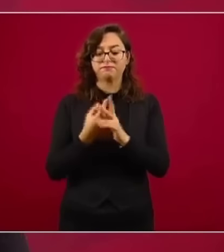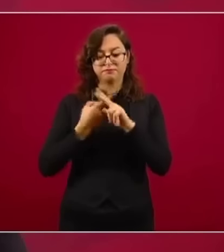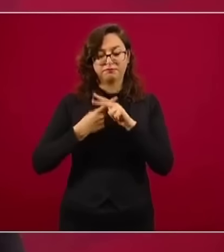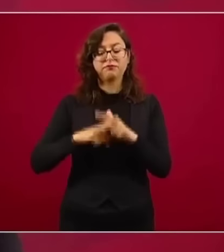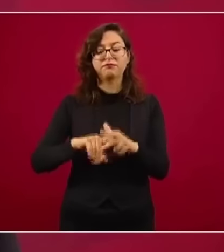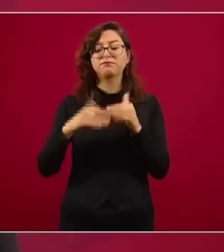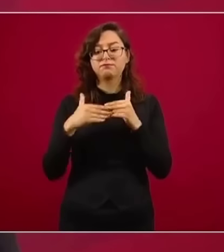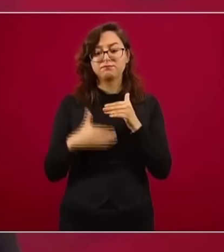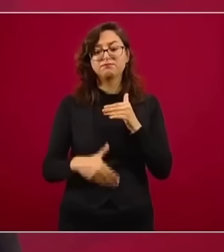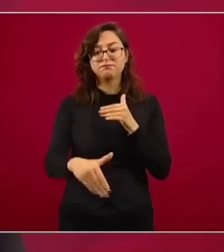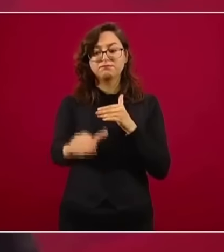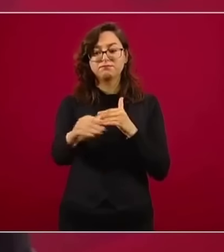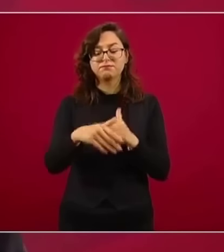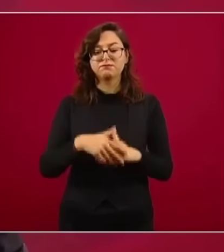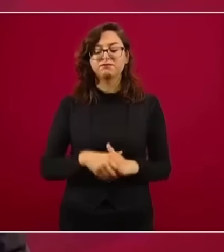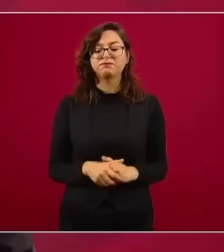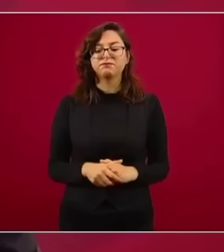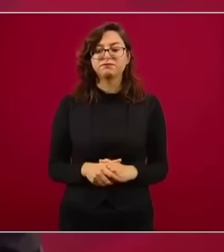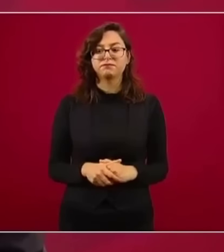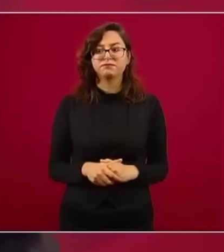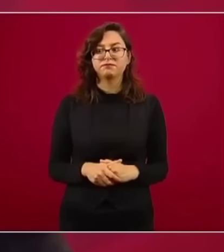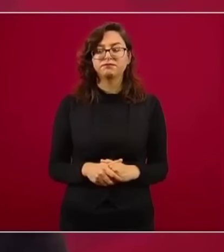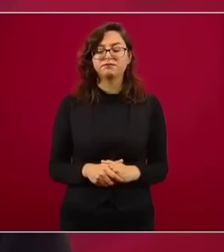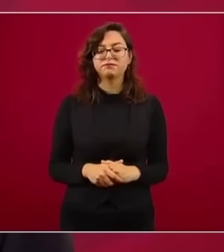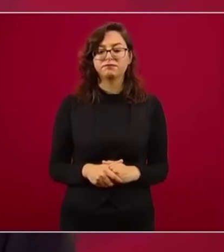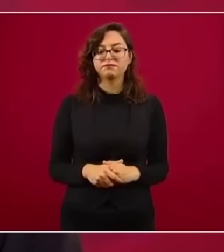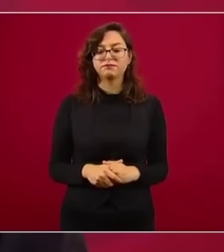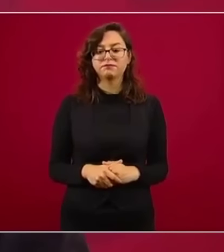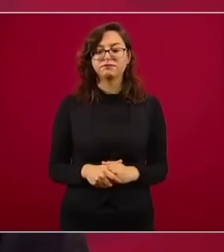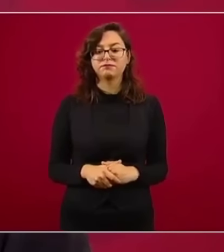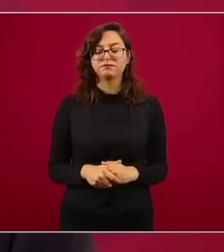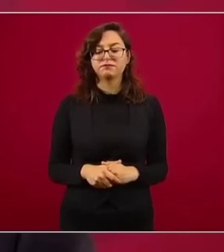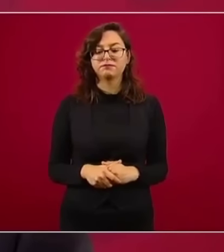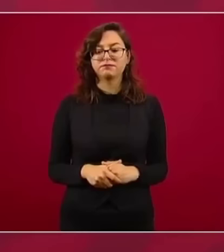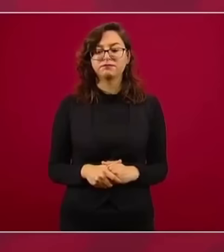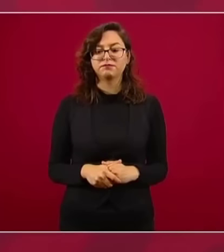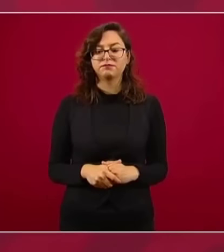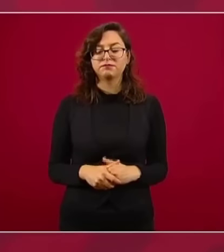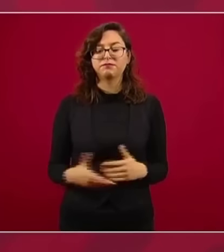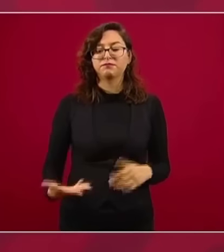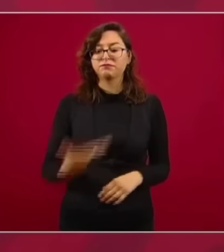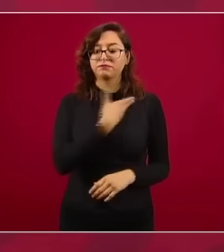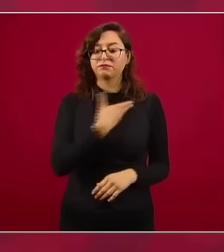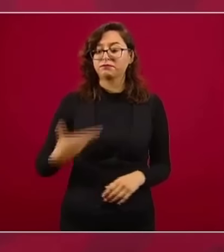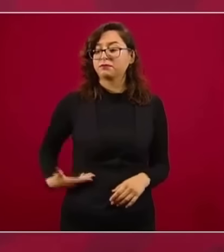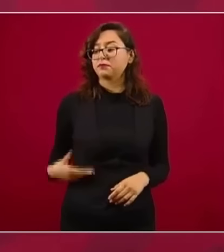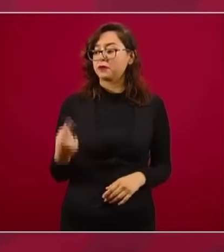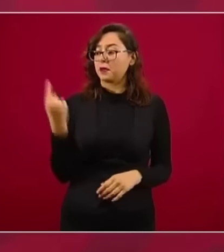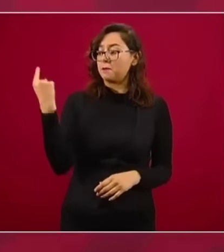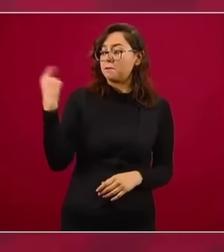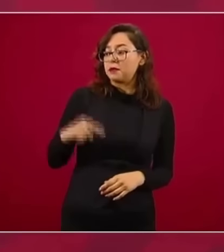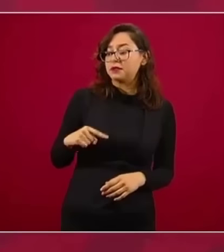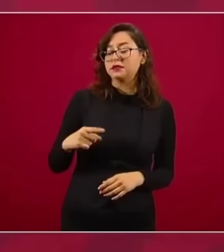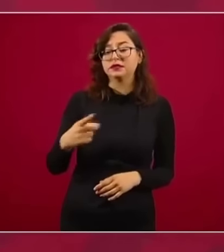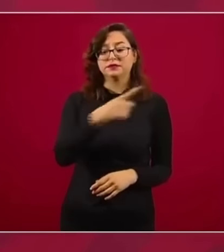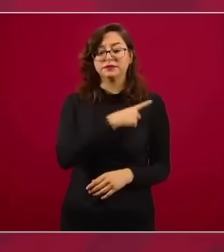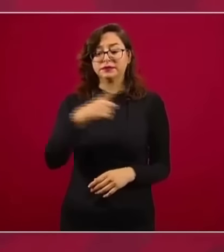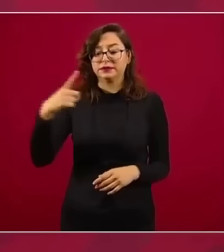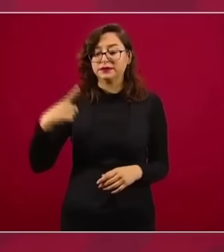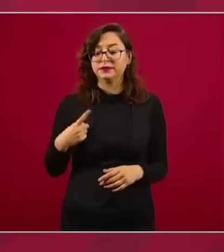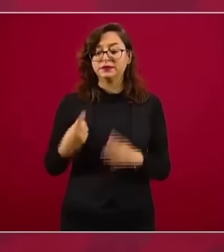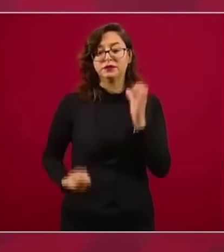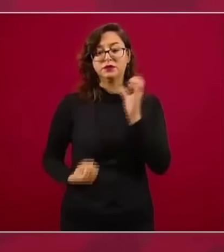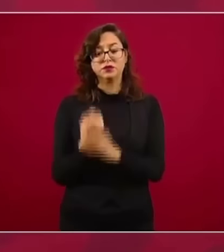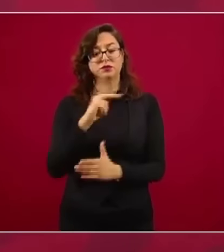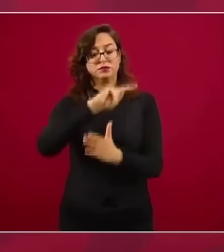Tenemos la instrucción del señor presidente de construir un esquema robusto, equitativo y de